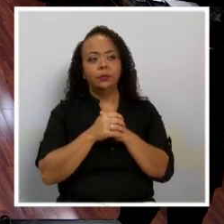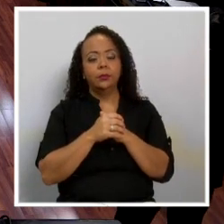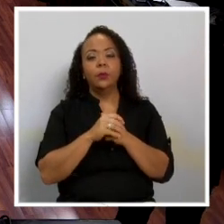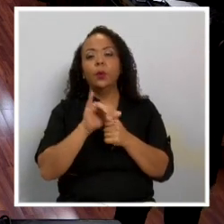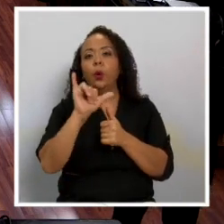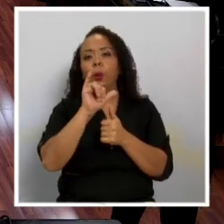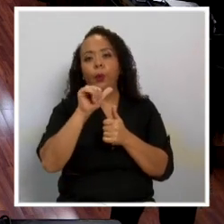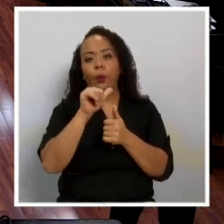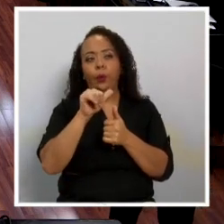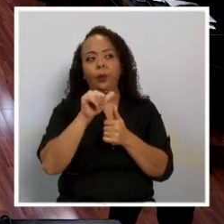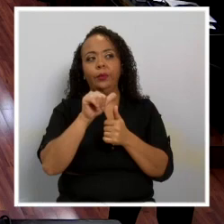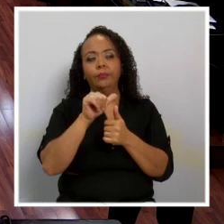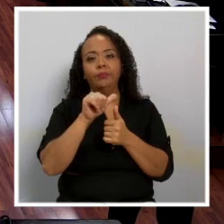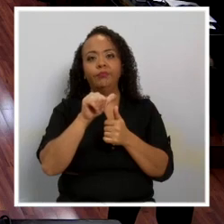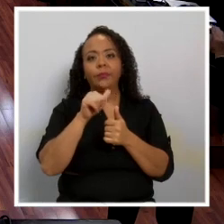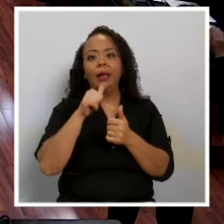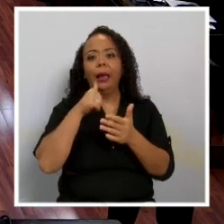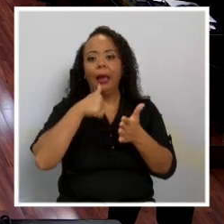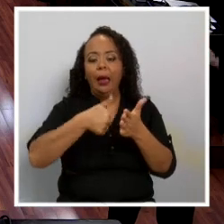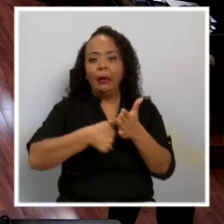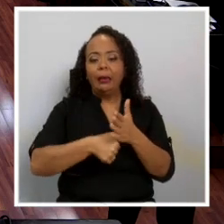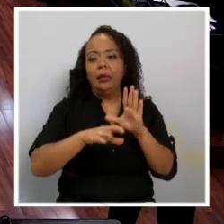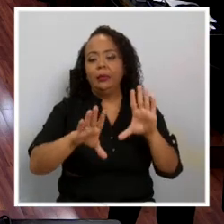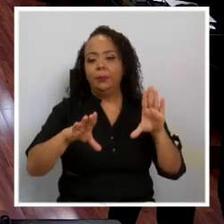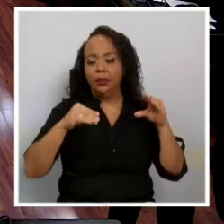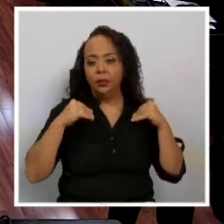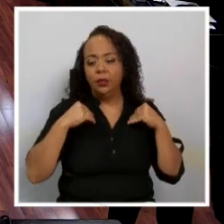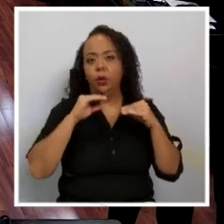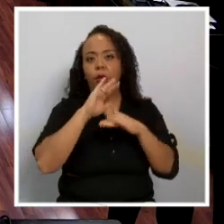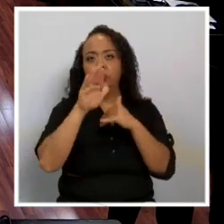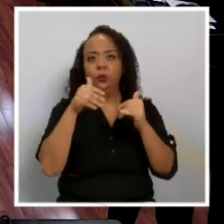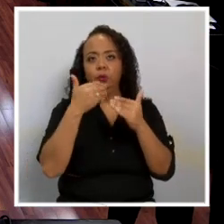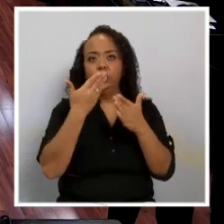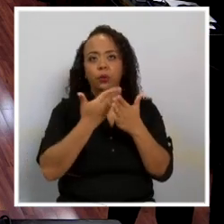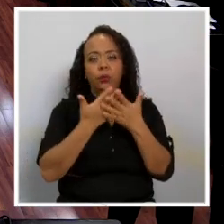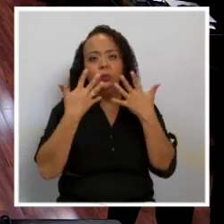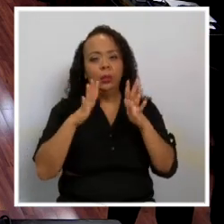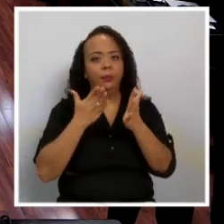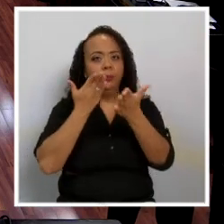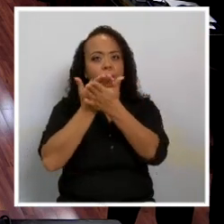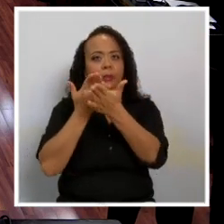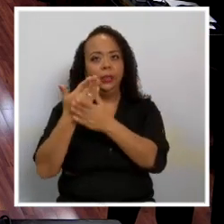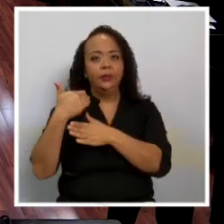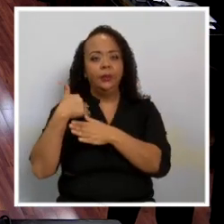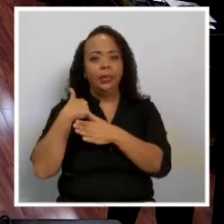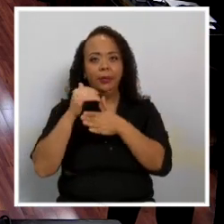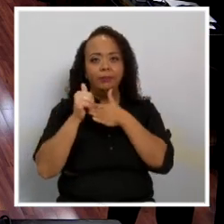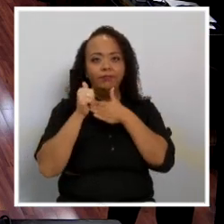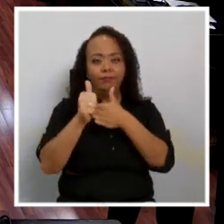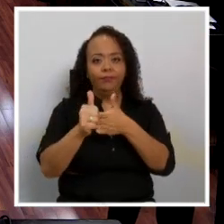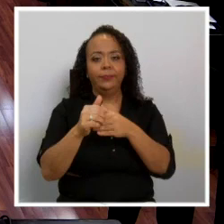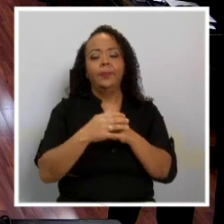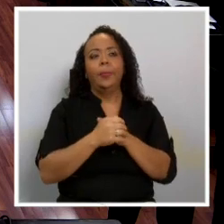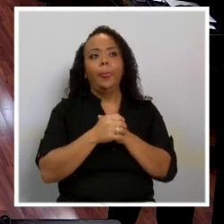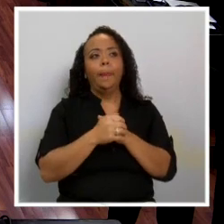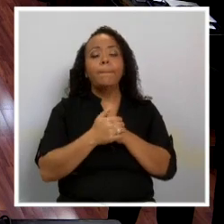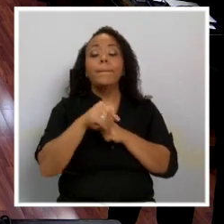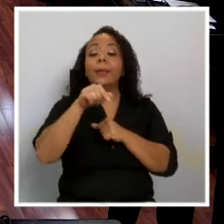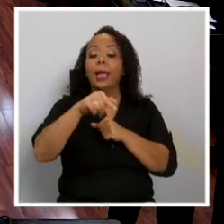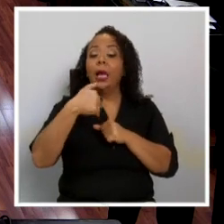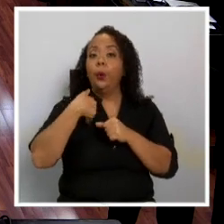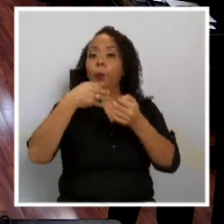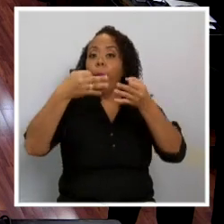una carta de aceptación de que todo lo que han planteado tiene una direccionalidad y un sentido. Aquí hay un